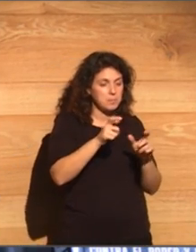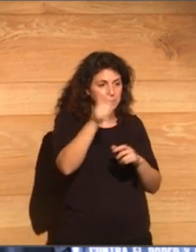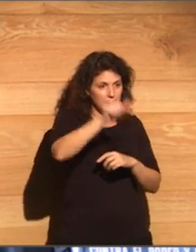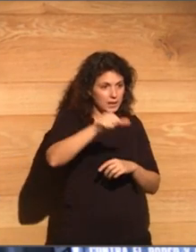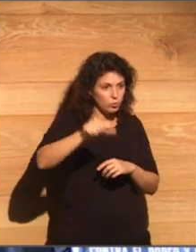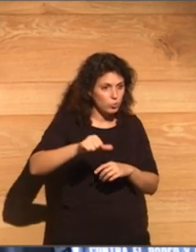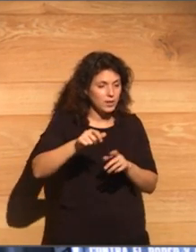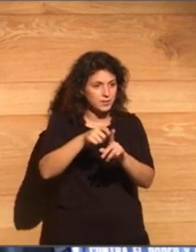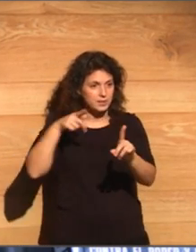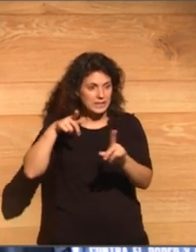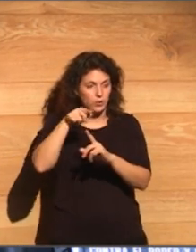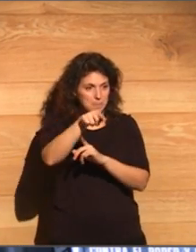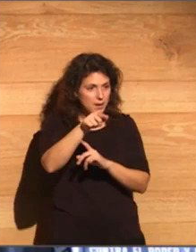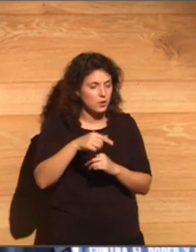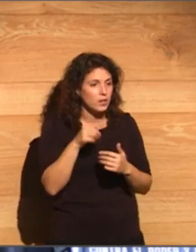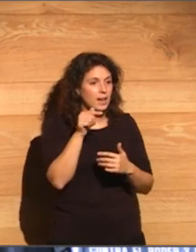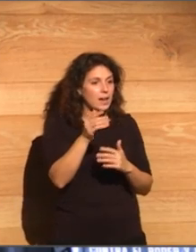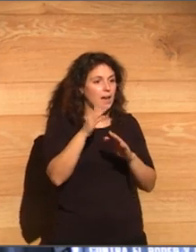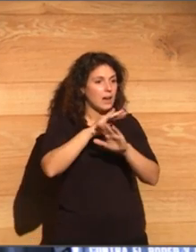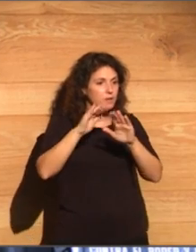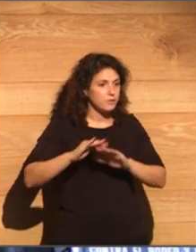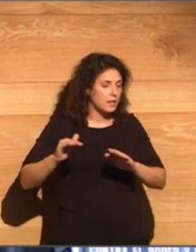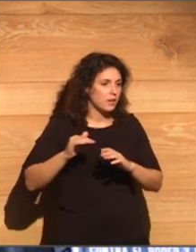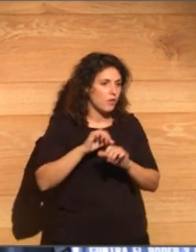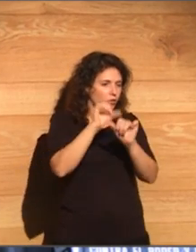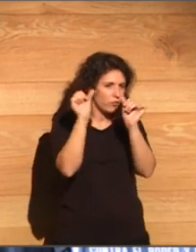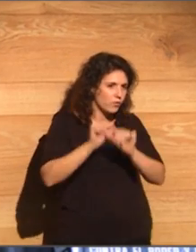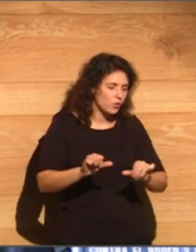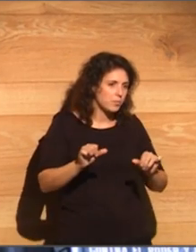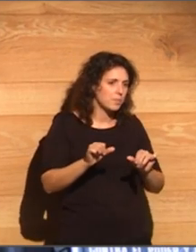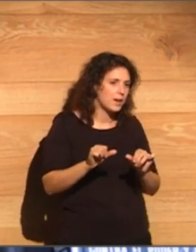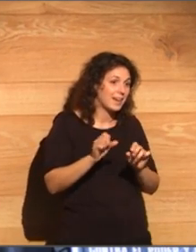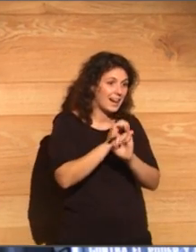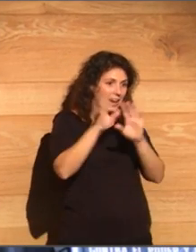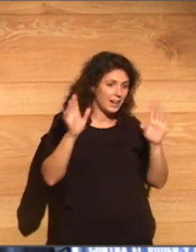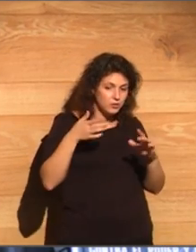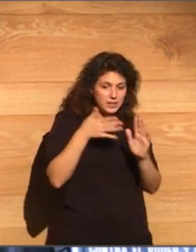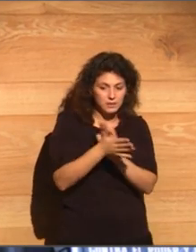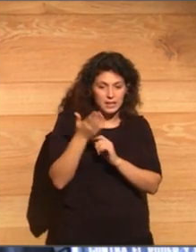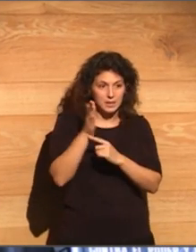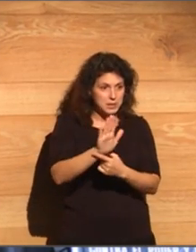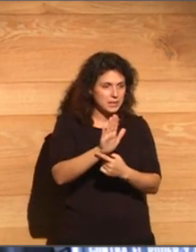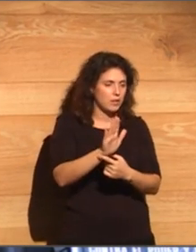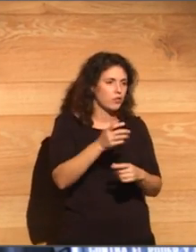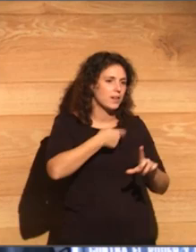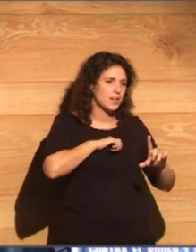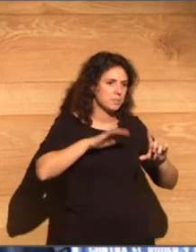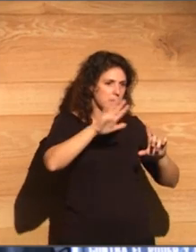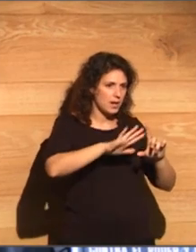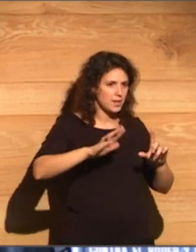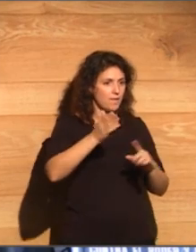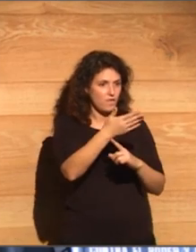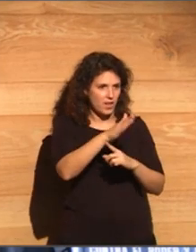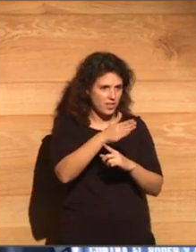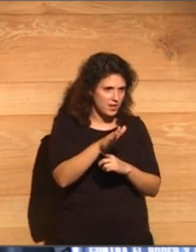final no es para nadie. Y que de una forma un poco chusca, por obvia, acaba siendo la representación de España. Con esas banderillas,